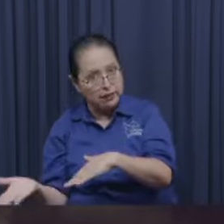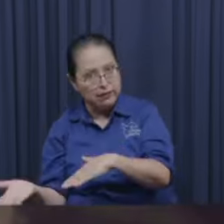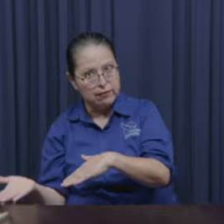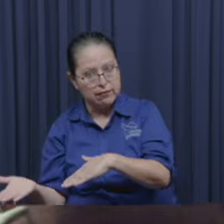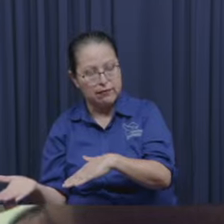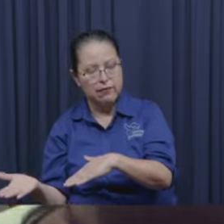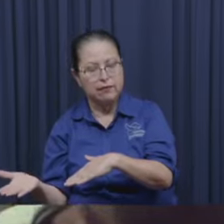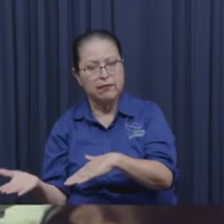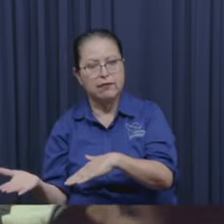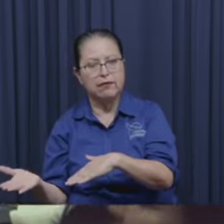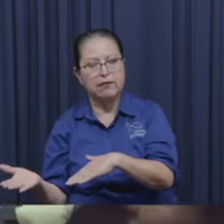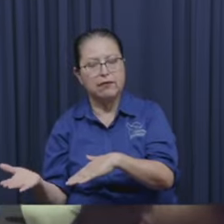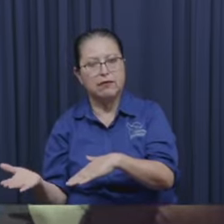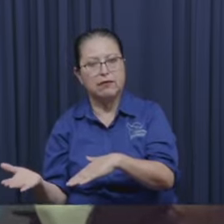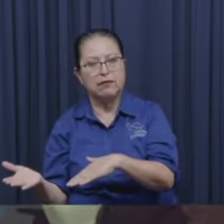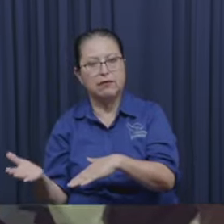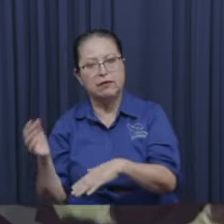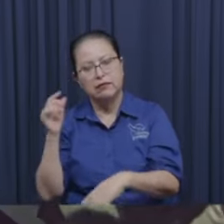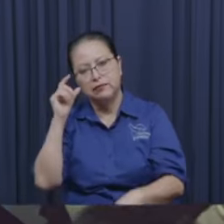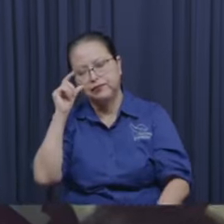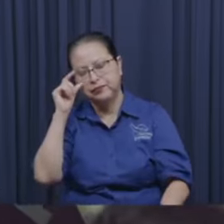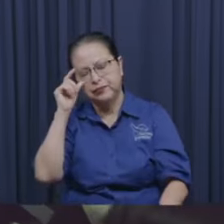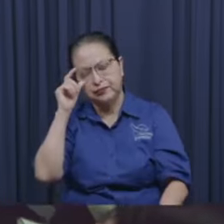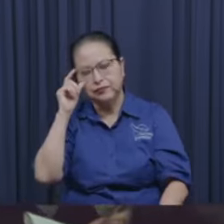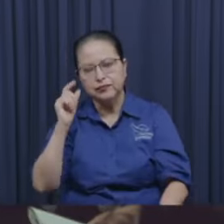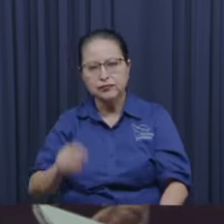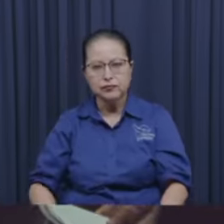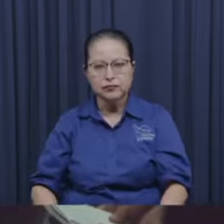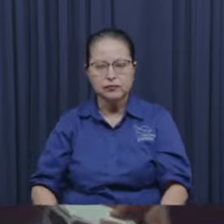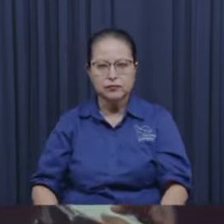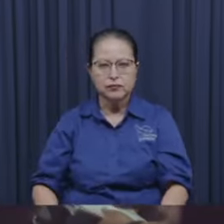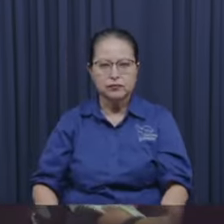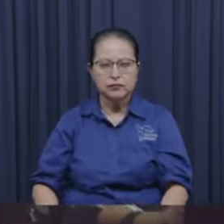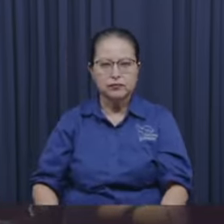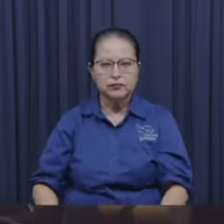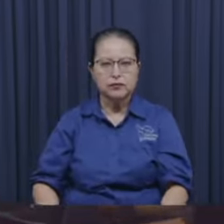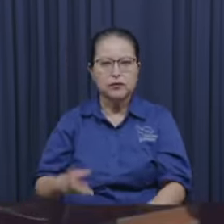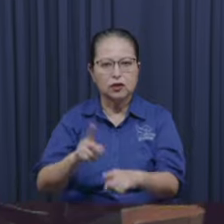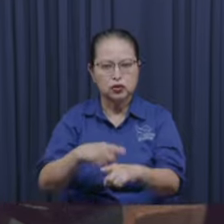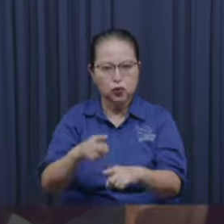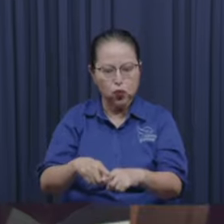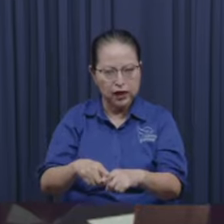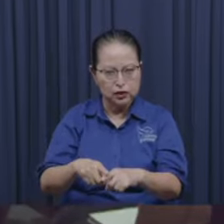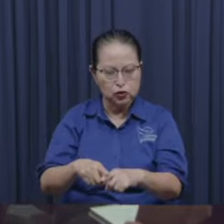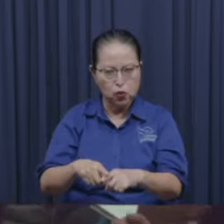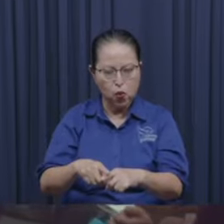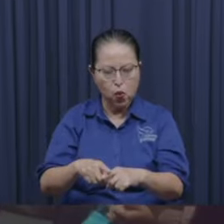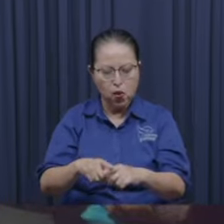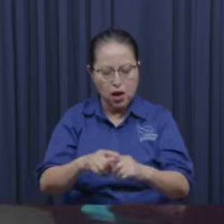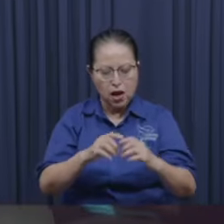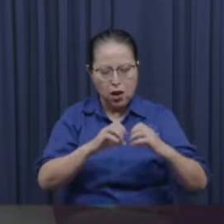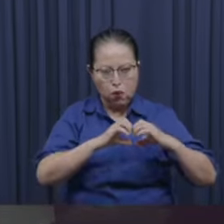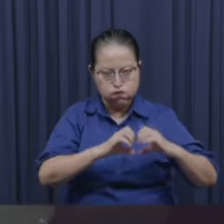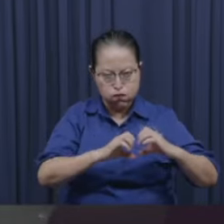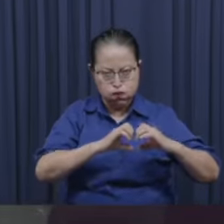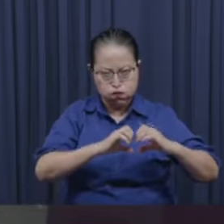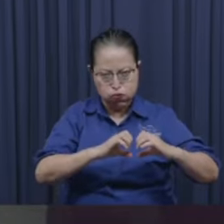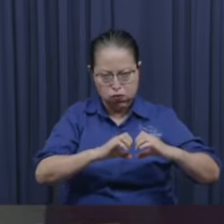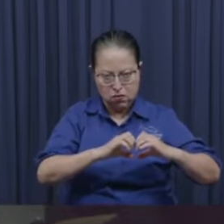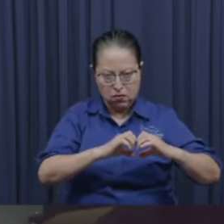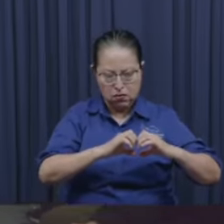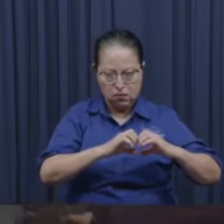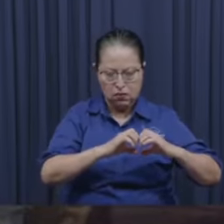muerto es decir los que cuando les dejó de palpitar el corazón